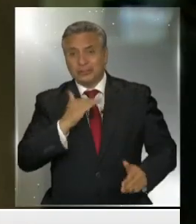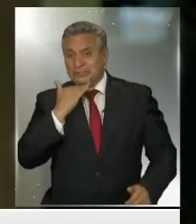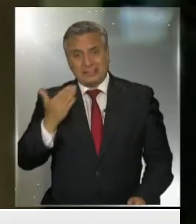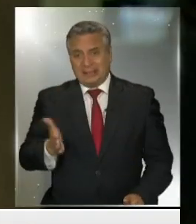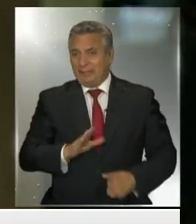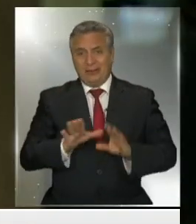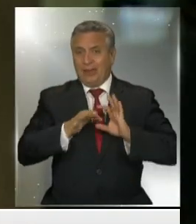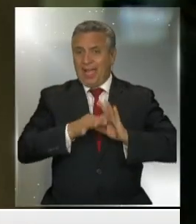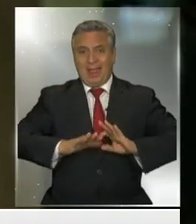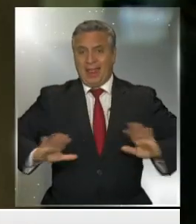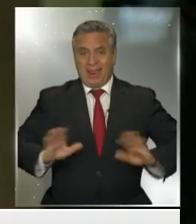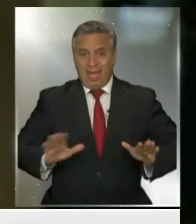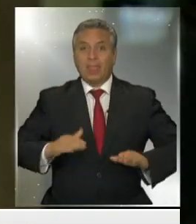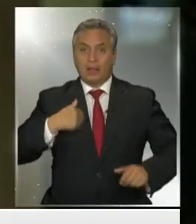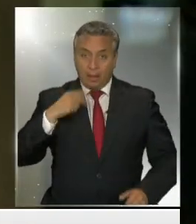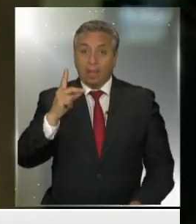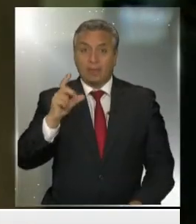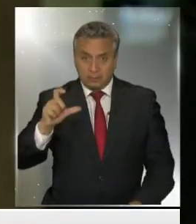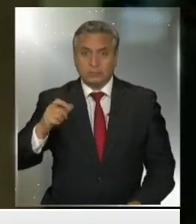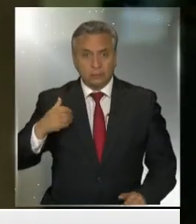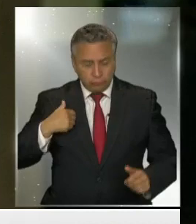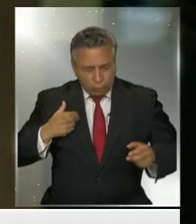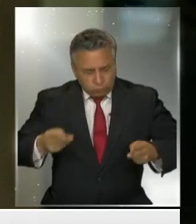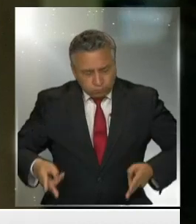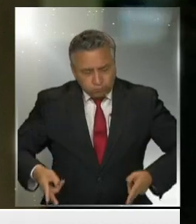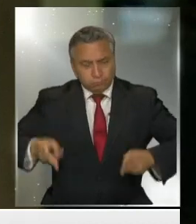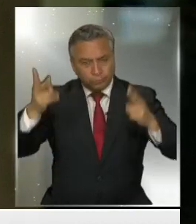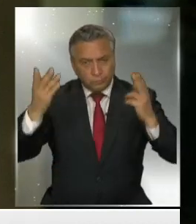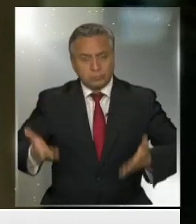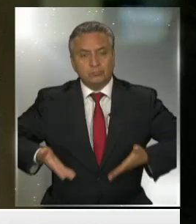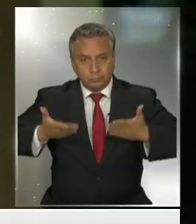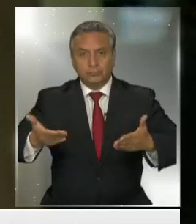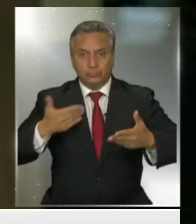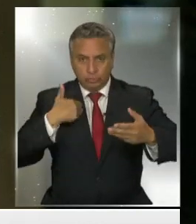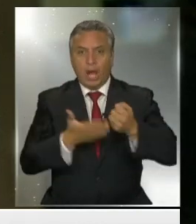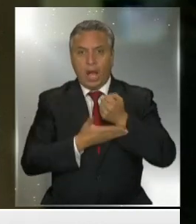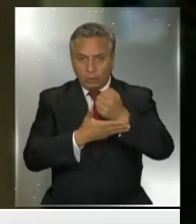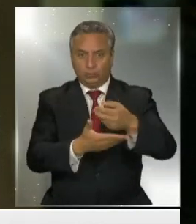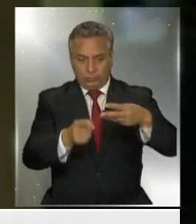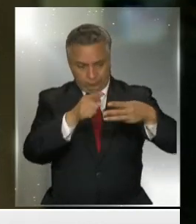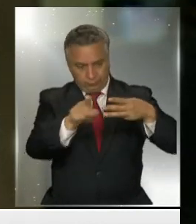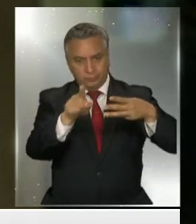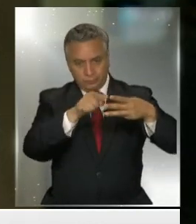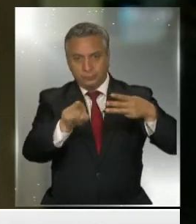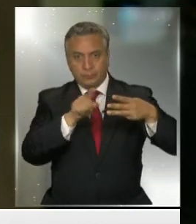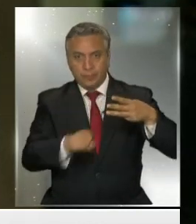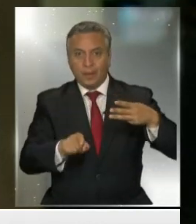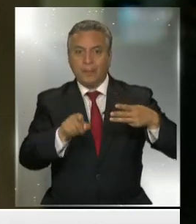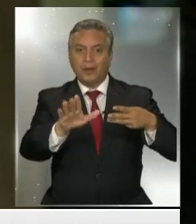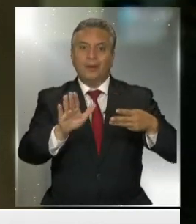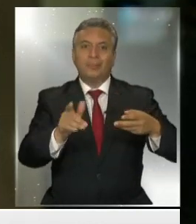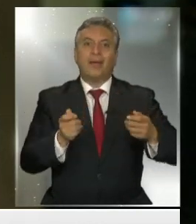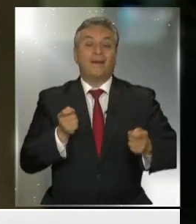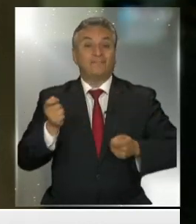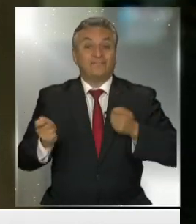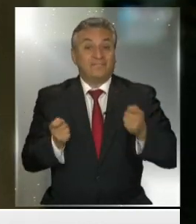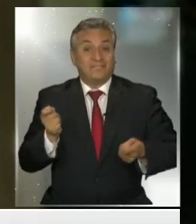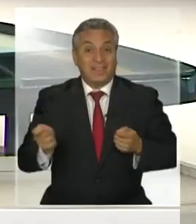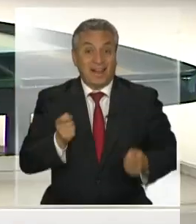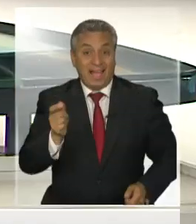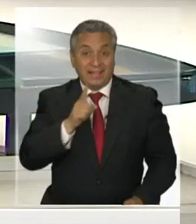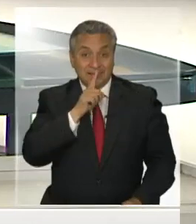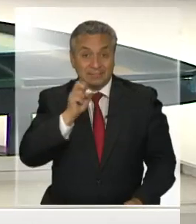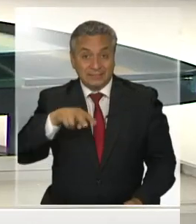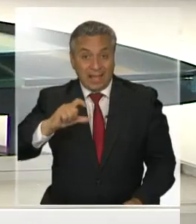esto está totalmente disponible para colaborar en estas tres líneas pero como alguien dice para bailar tango se requieren dos se requieren